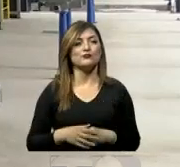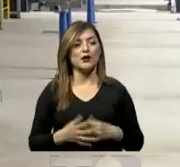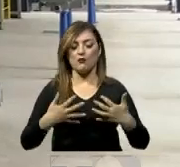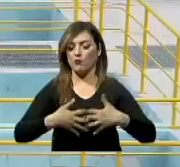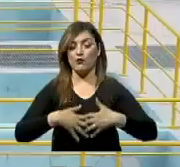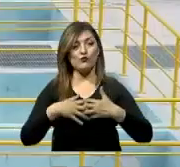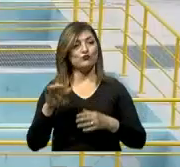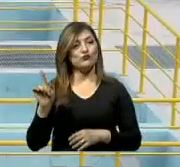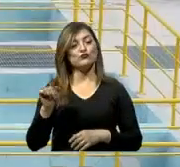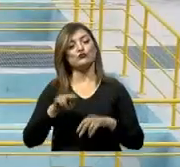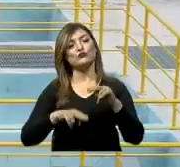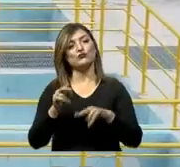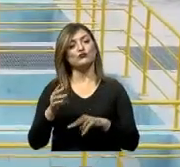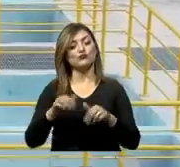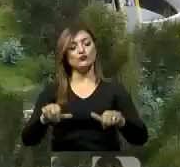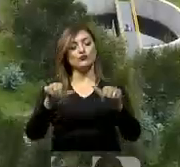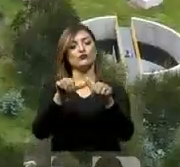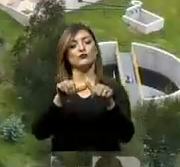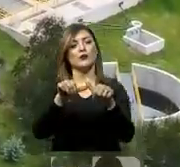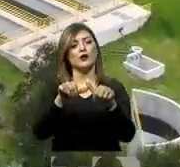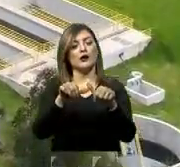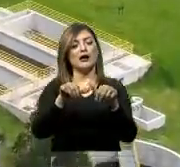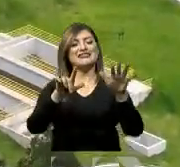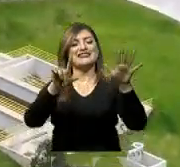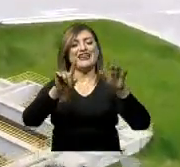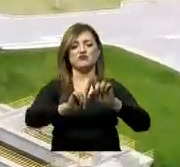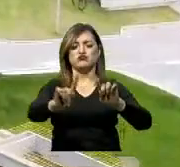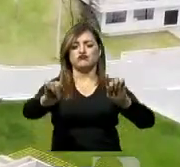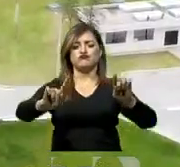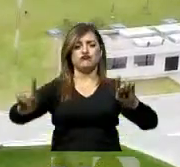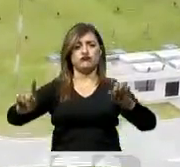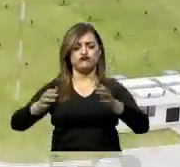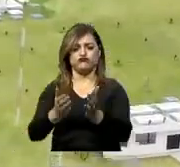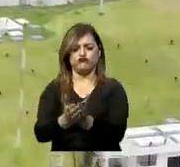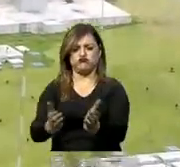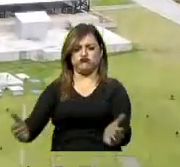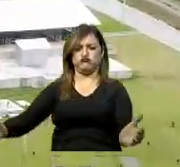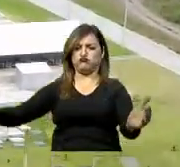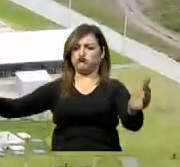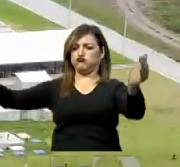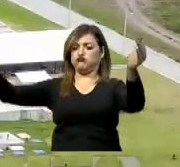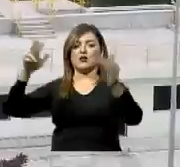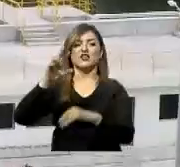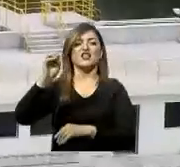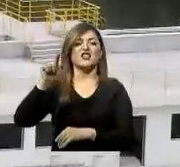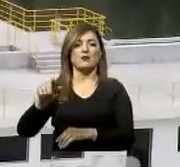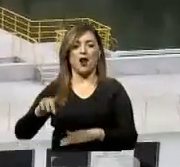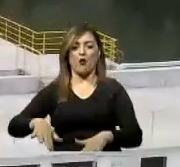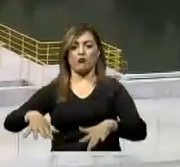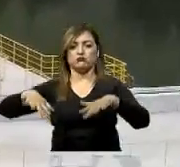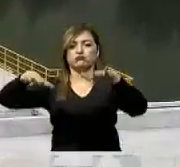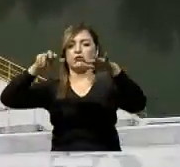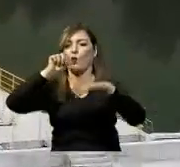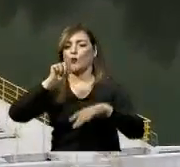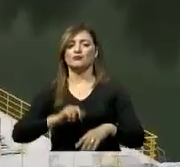de Paluguillo se construyó en un área aproximada de 6 hectáreas con un reservorio con capacidad para 30.000 metros cúbicos. Alberto